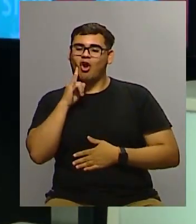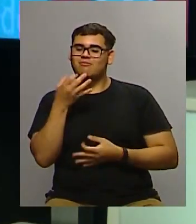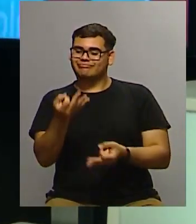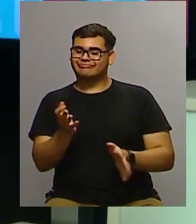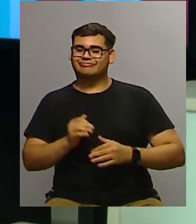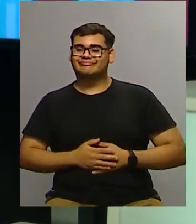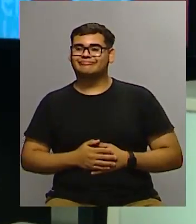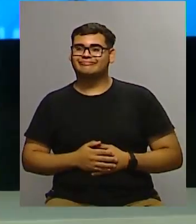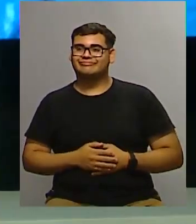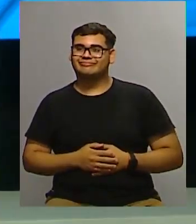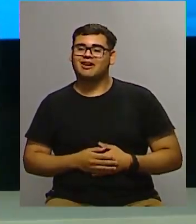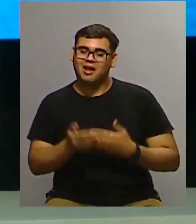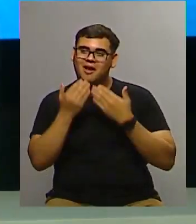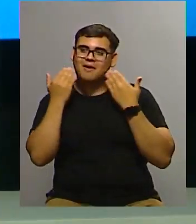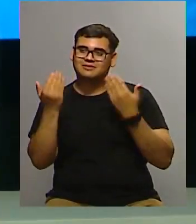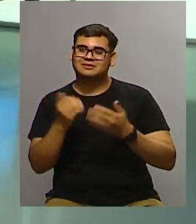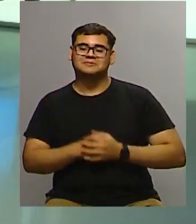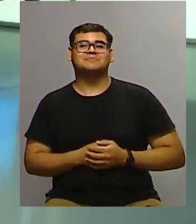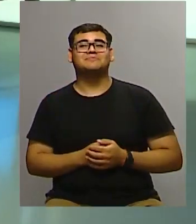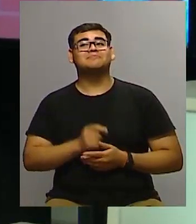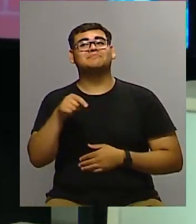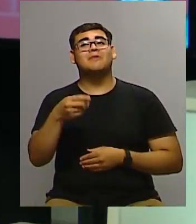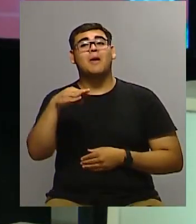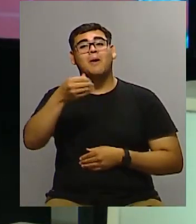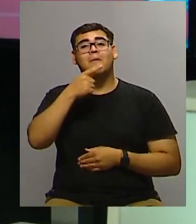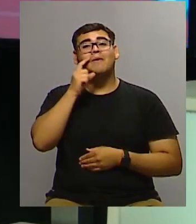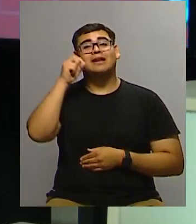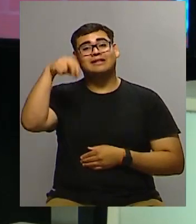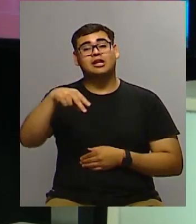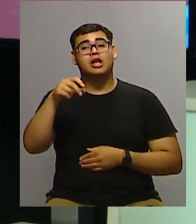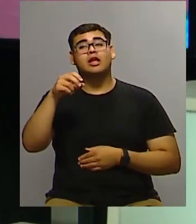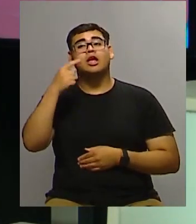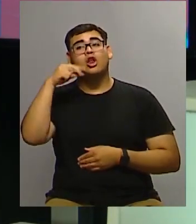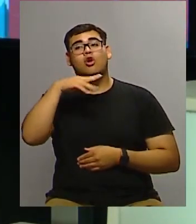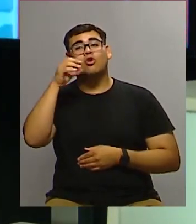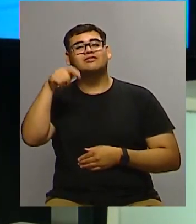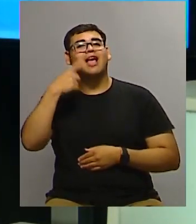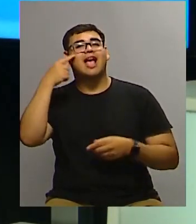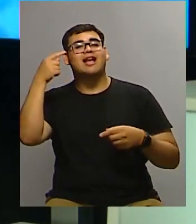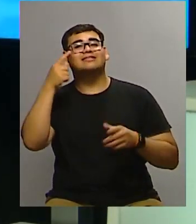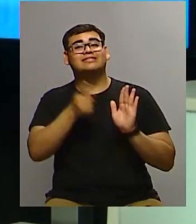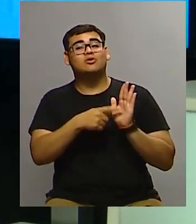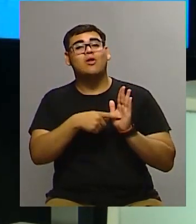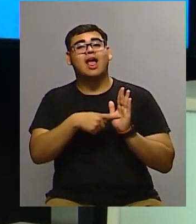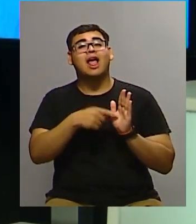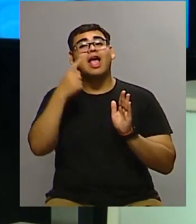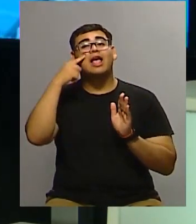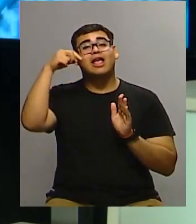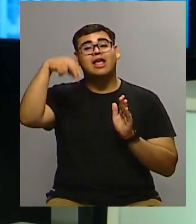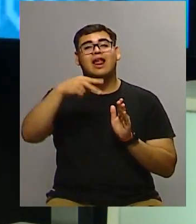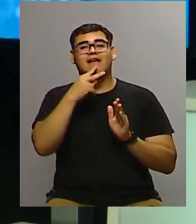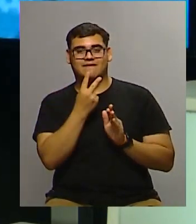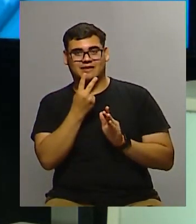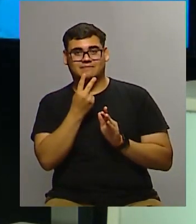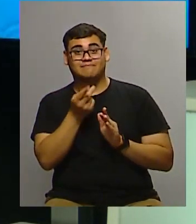será hasta cualquier momento entonces. Te Por vamos supuesto. a volver a invitar. Así pasaba Martín Hinojosa, el titular del INB, en nuestro programa de hoy de Chat Político.